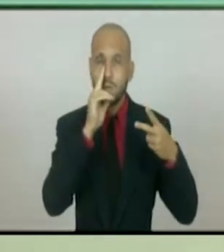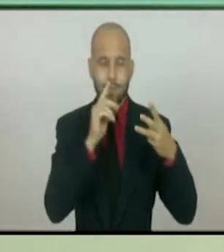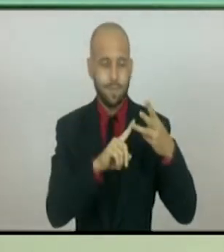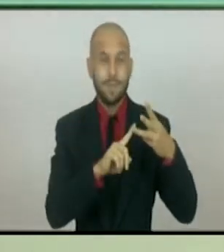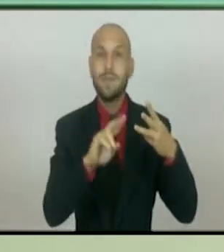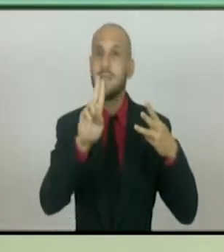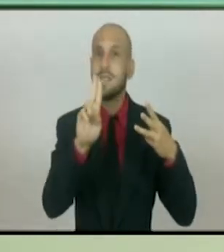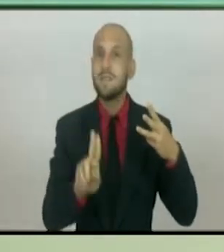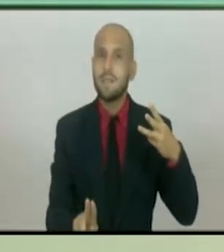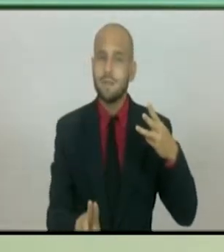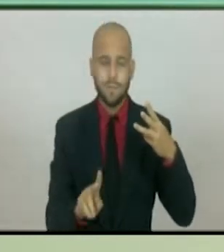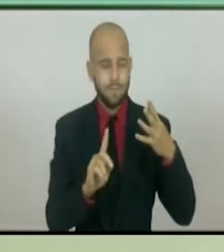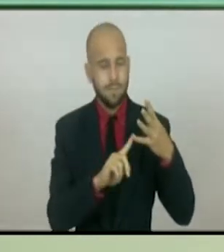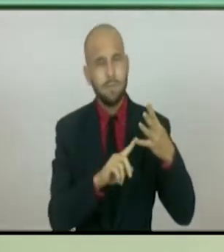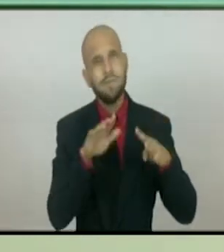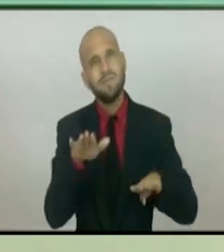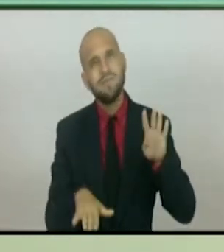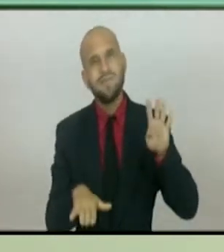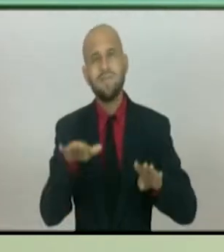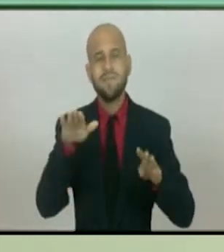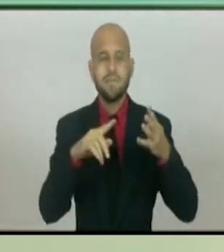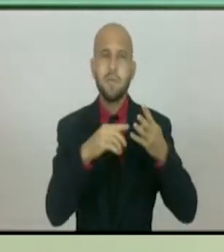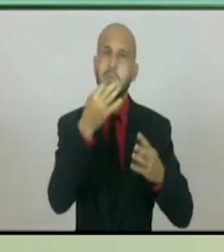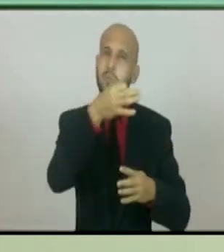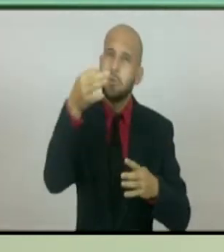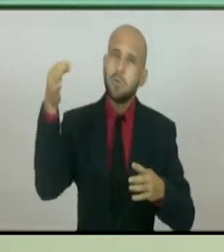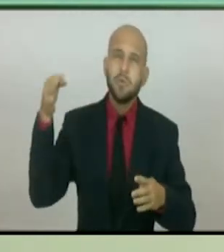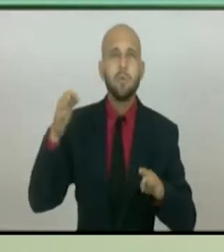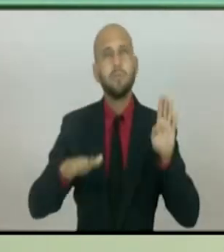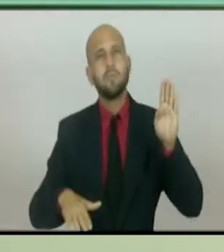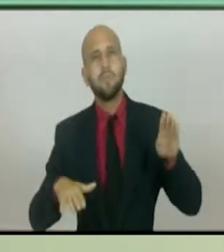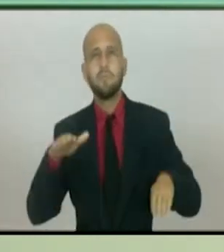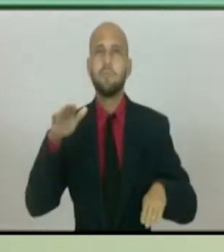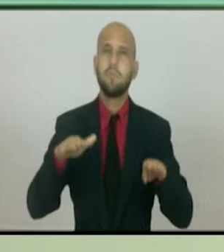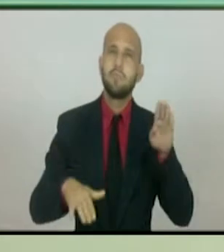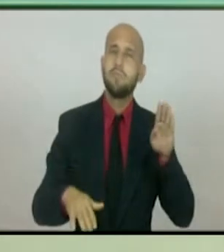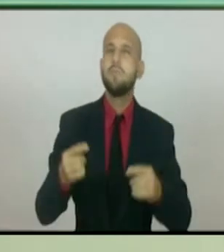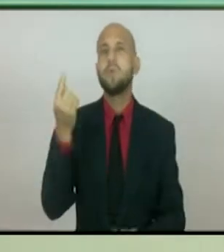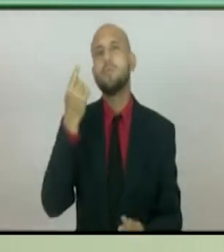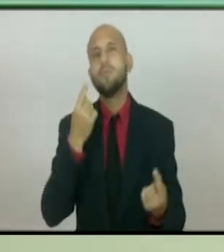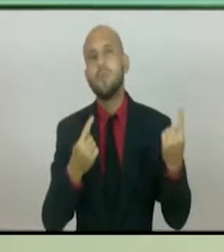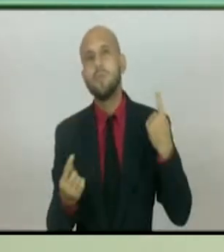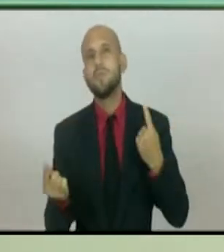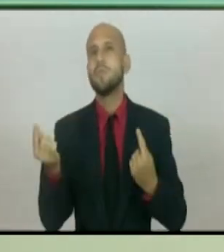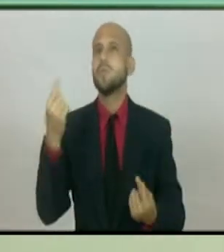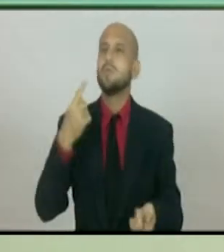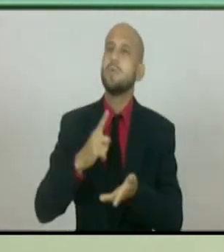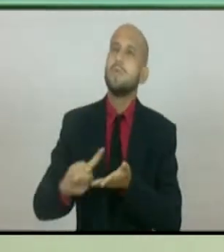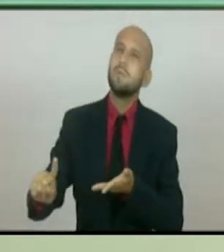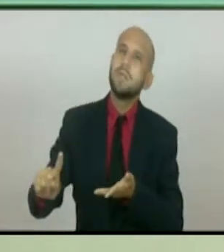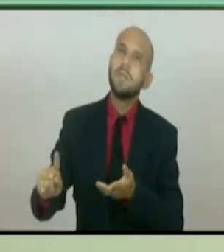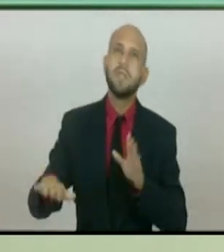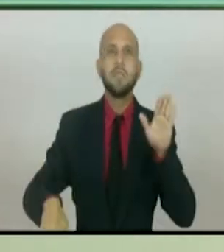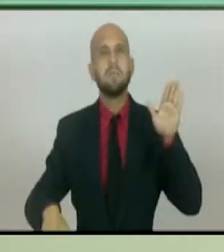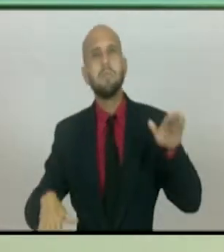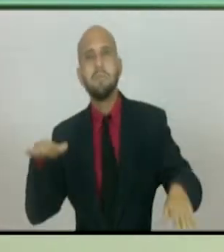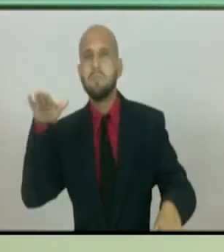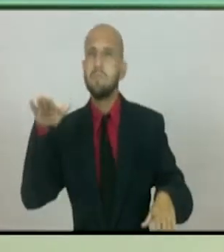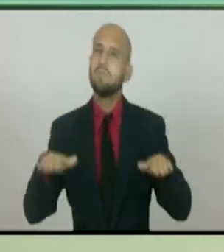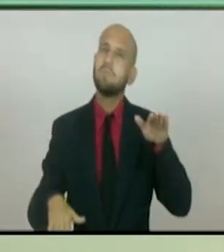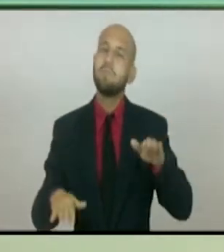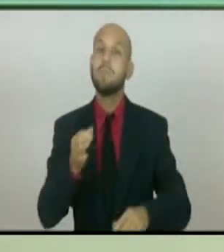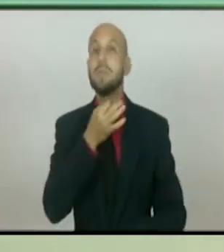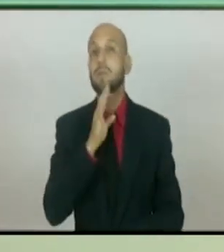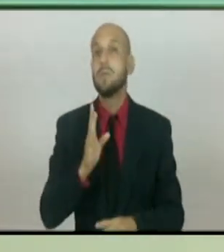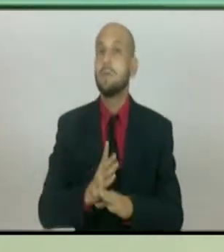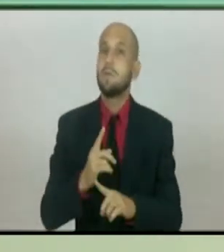Sibanicú. Indistintamente, el resto de los municipios reportan o no en alguna semana estadística casos. Por ejemplo, Santa